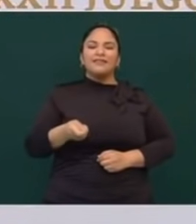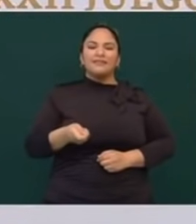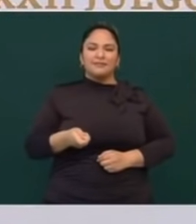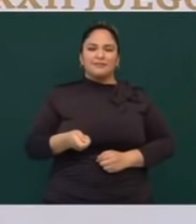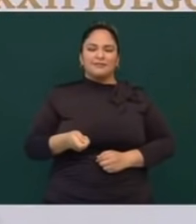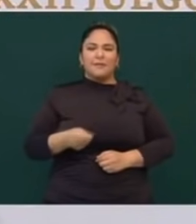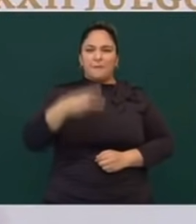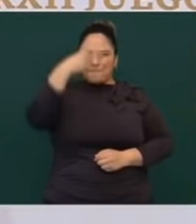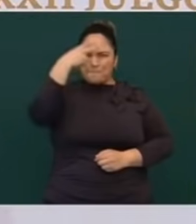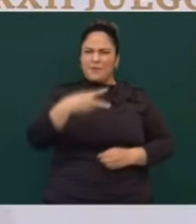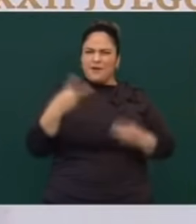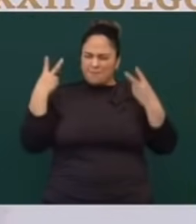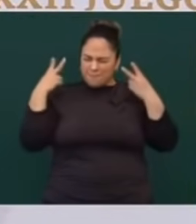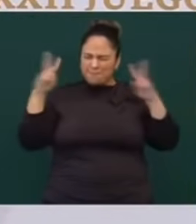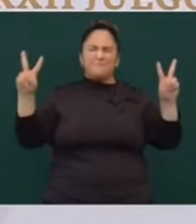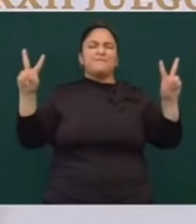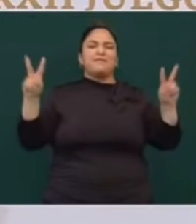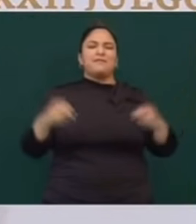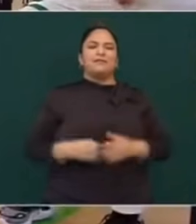¡Viva México!